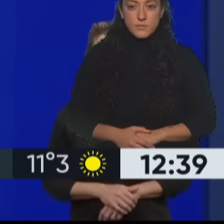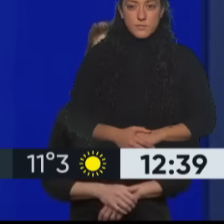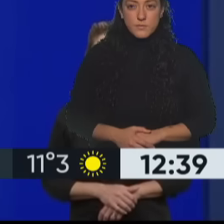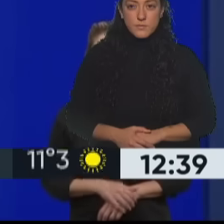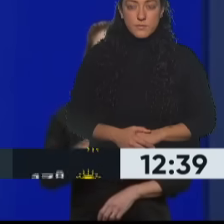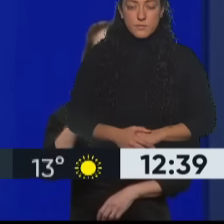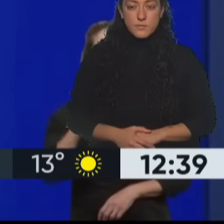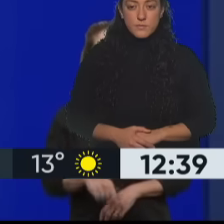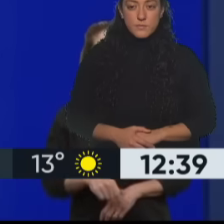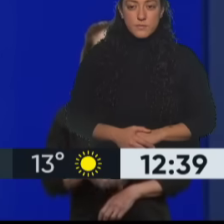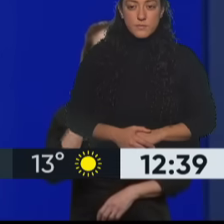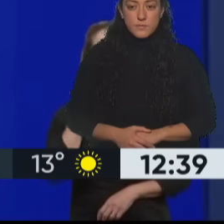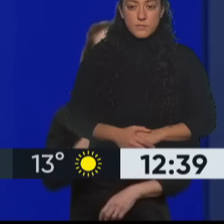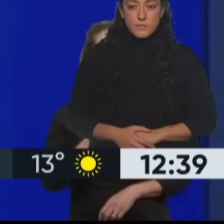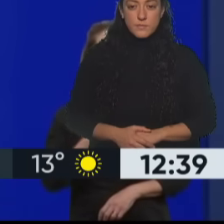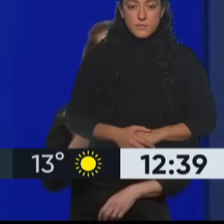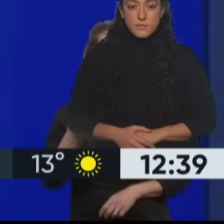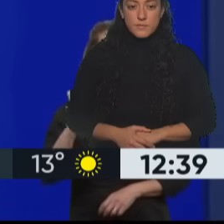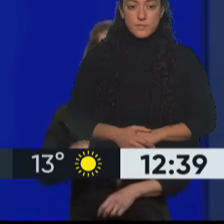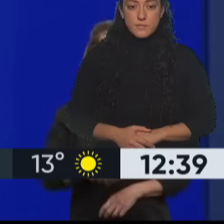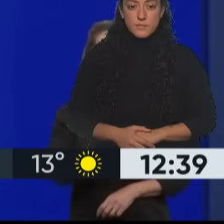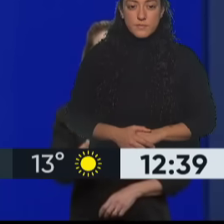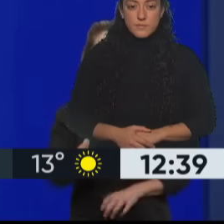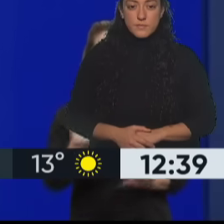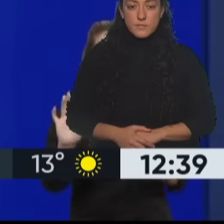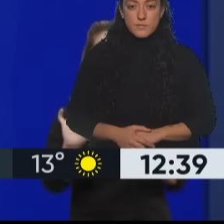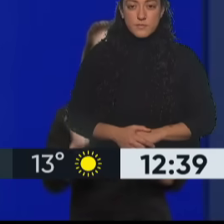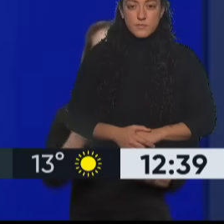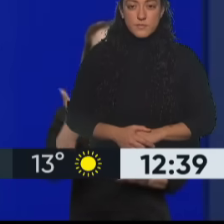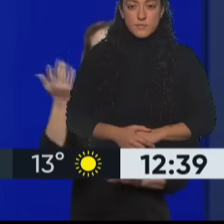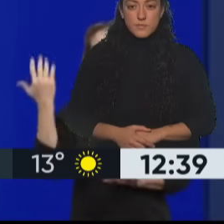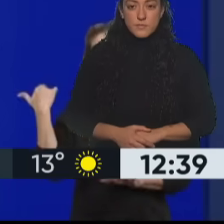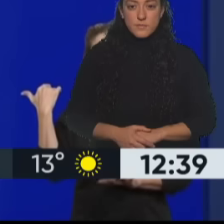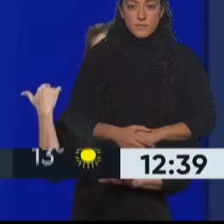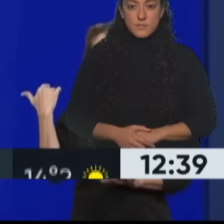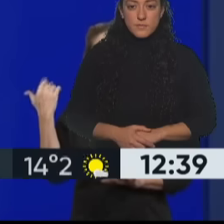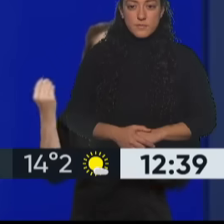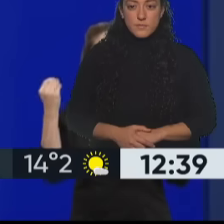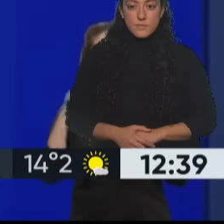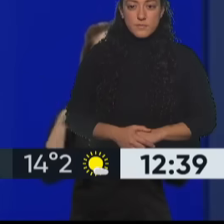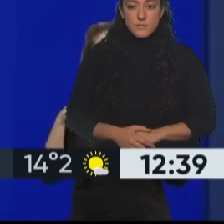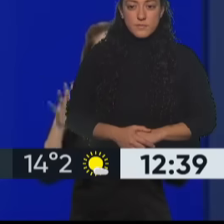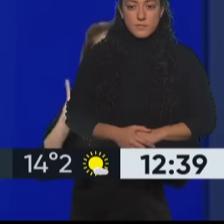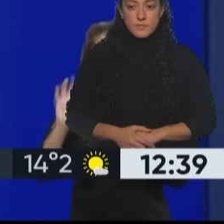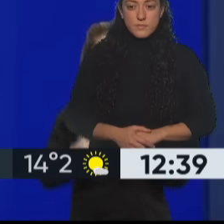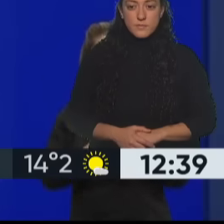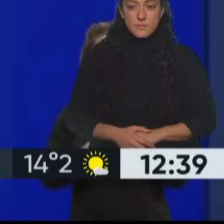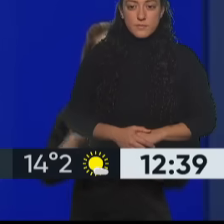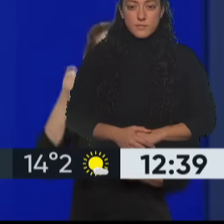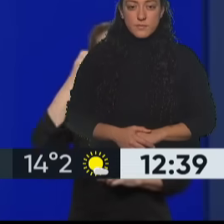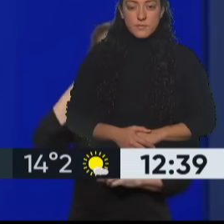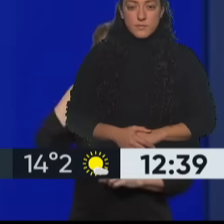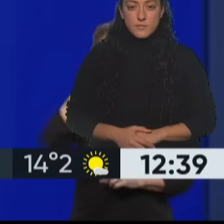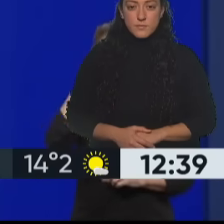Hoy no es un día como cualquier otro. Ayer asistimos a un espectáculo macabro en el Congreso de la Nación.